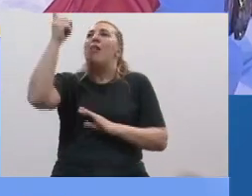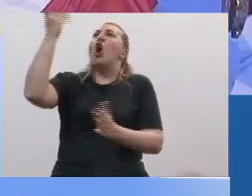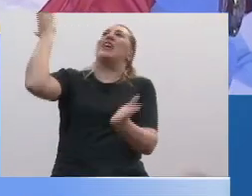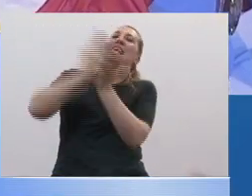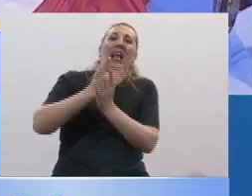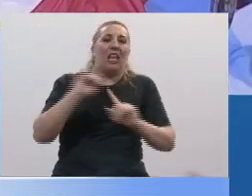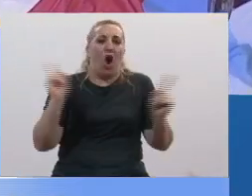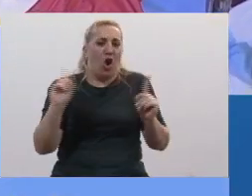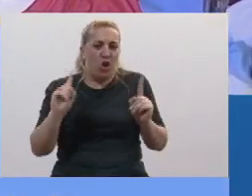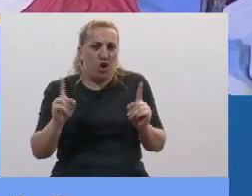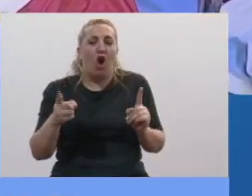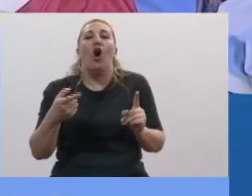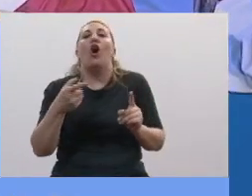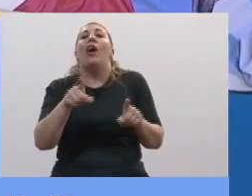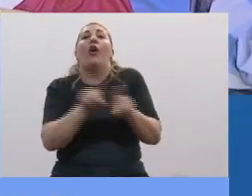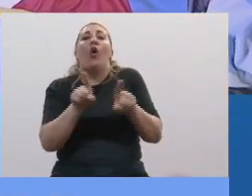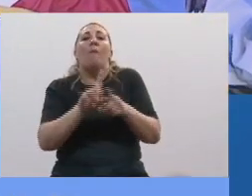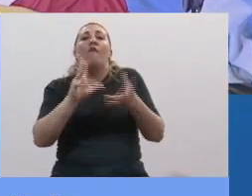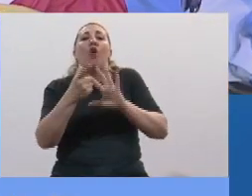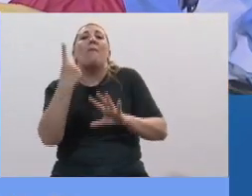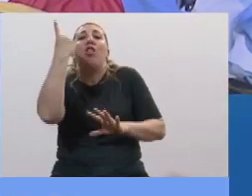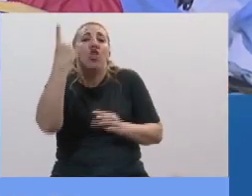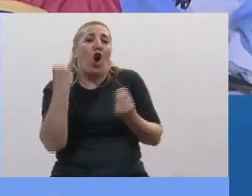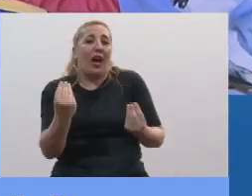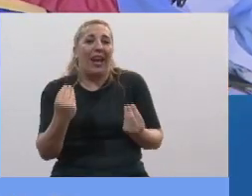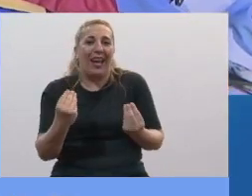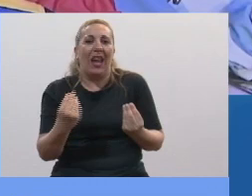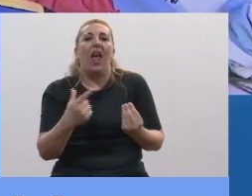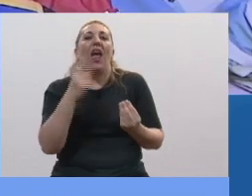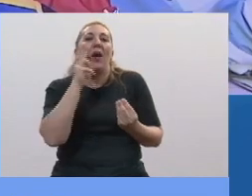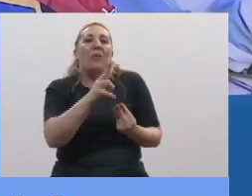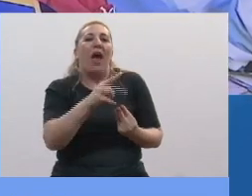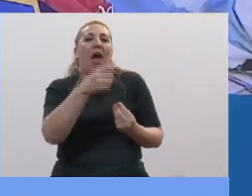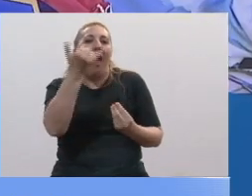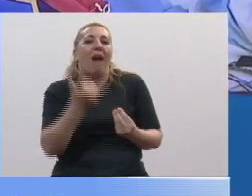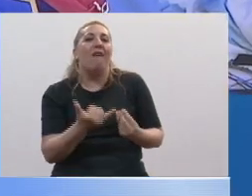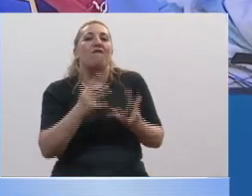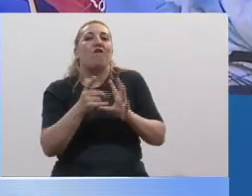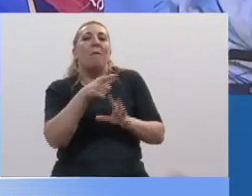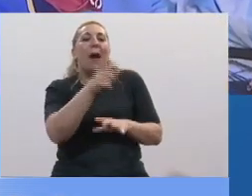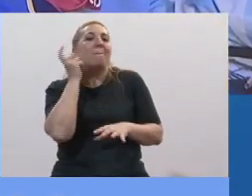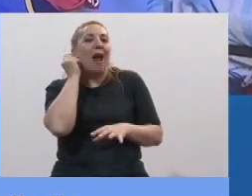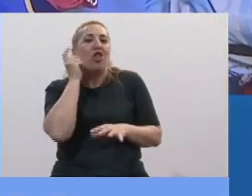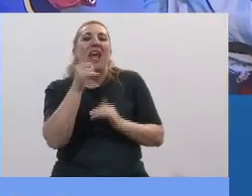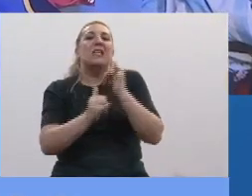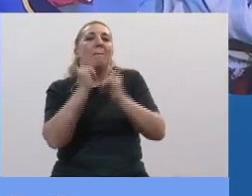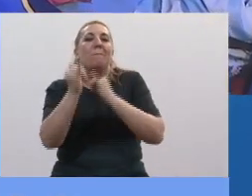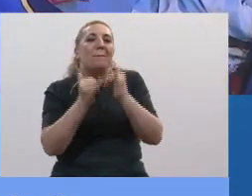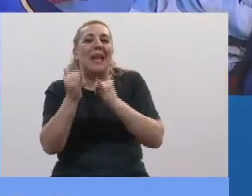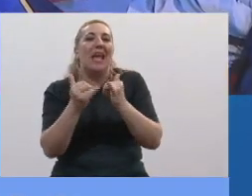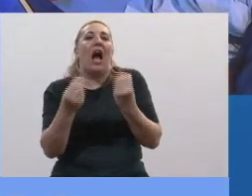castiga. Entonces, lo menos que se parece a un Dios virtuoso es la divinidad pagana que es Maradona. Eso explica